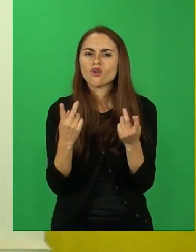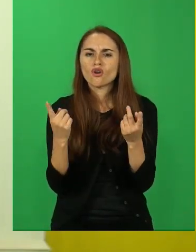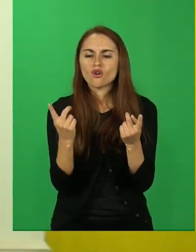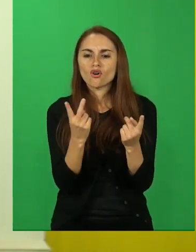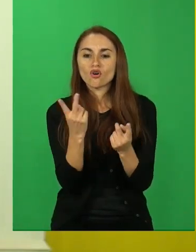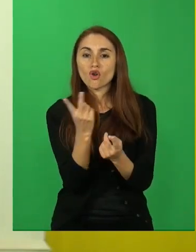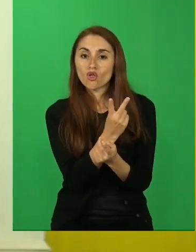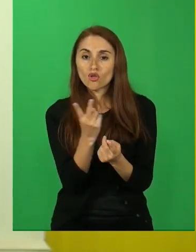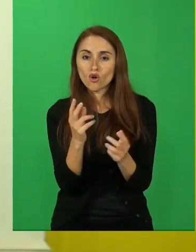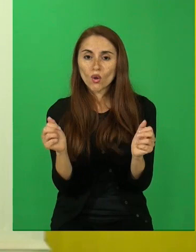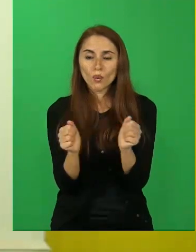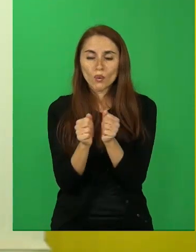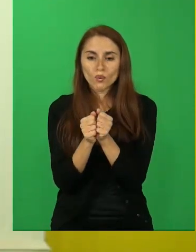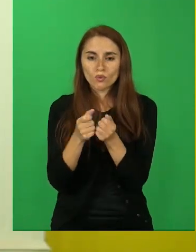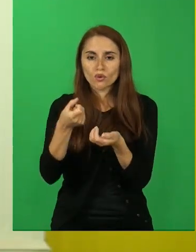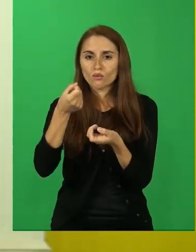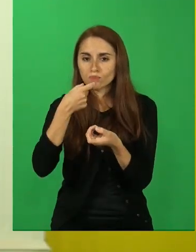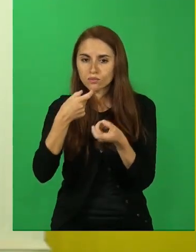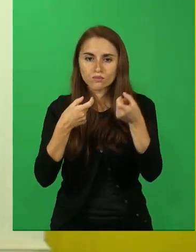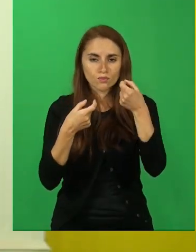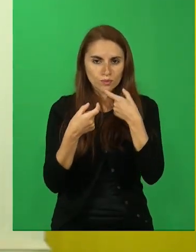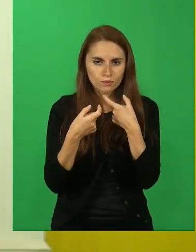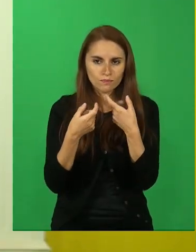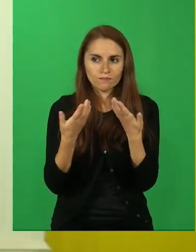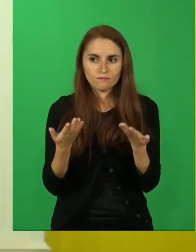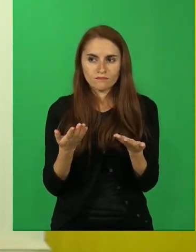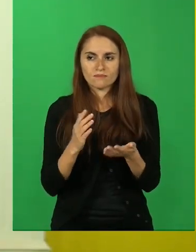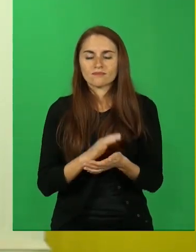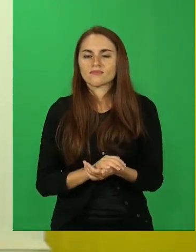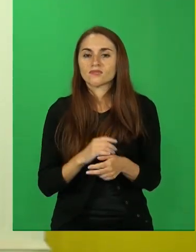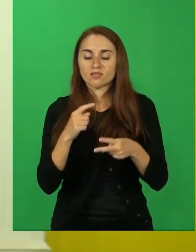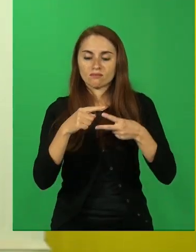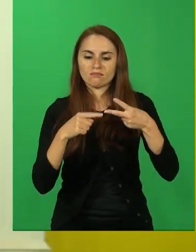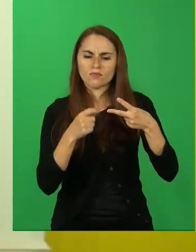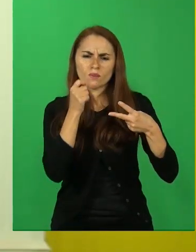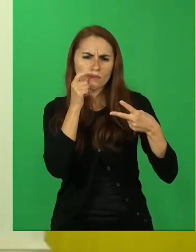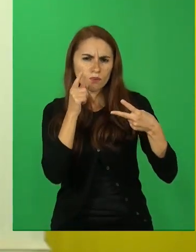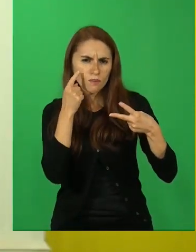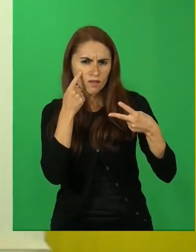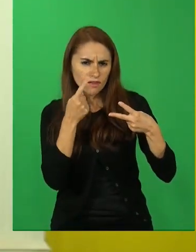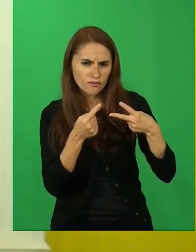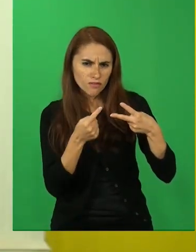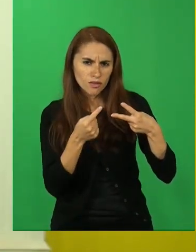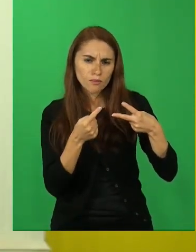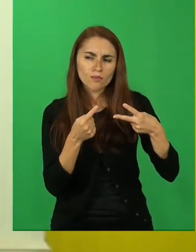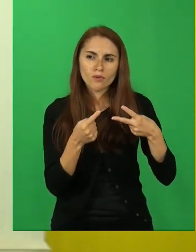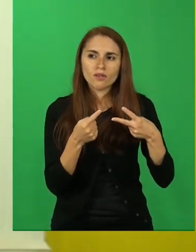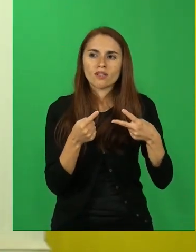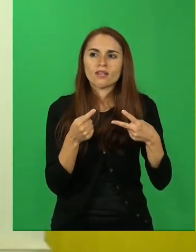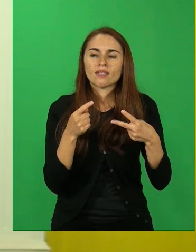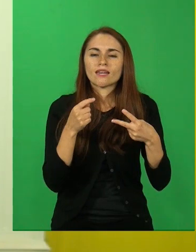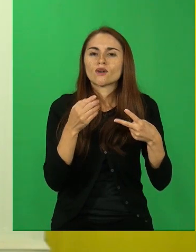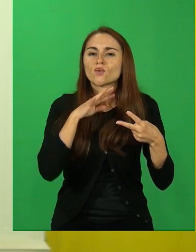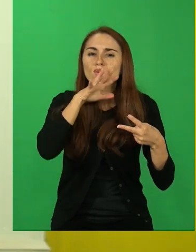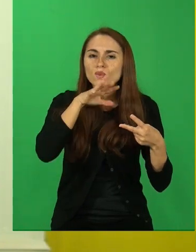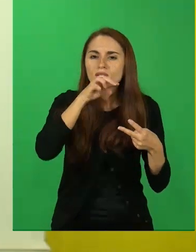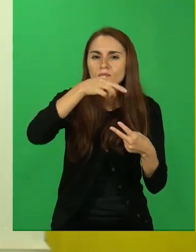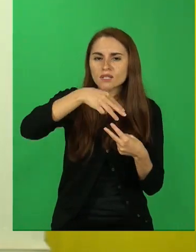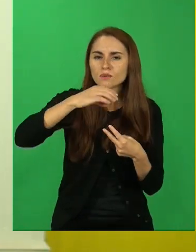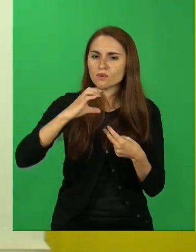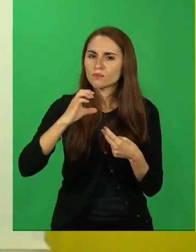remedios juntos nuevamente. Veamos entonces cuál de los dos ejercicios nos hace referencia